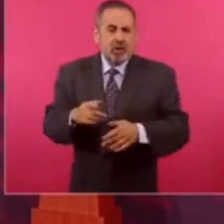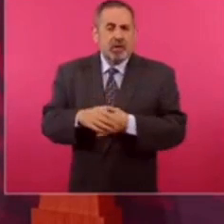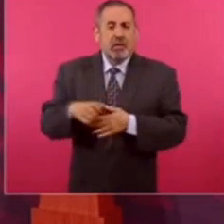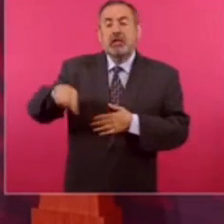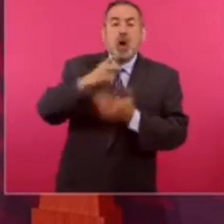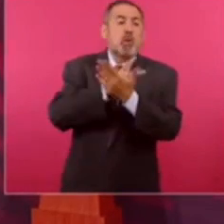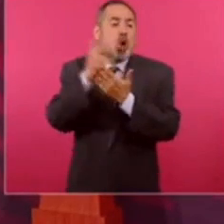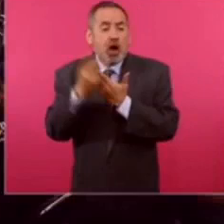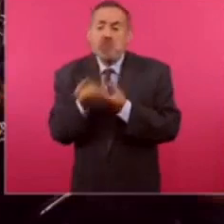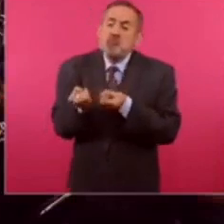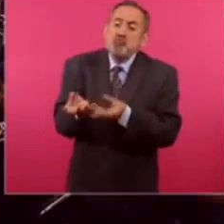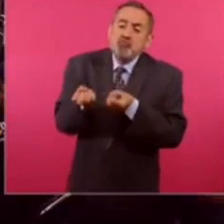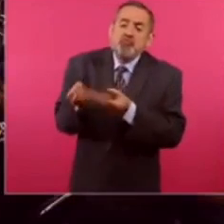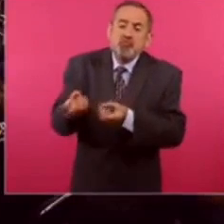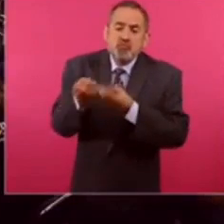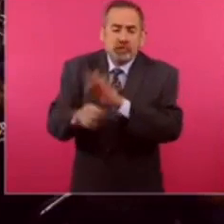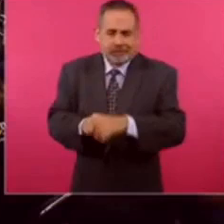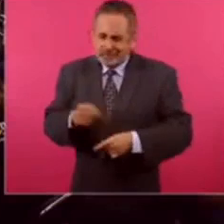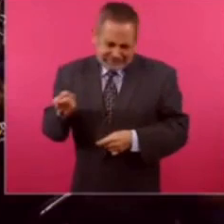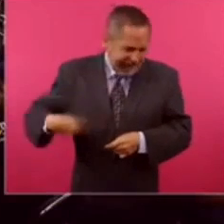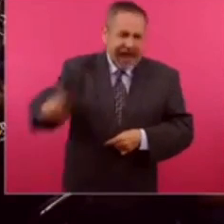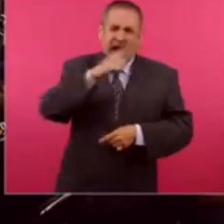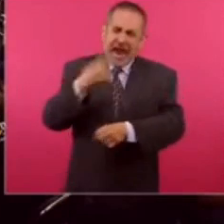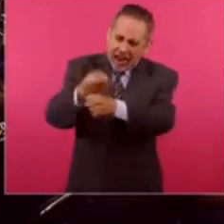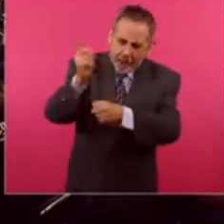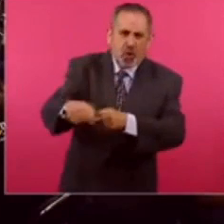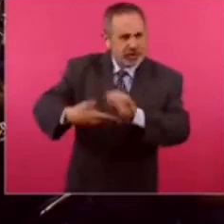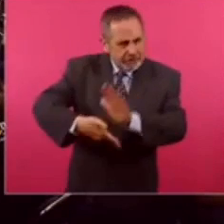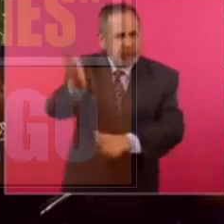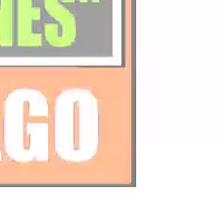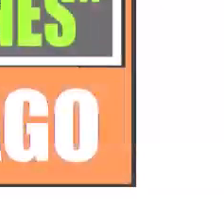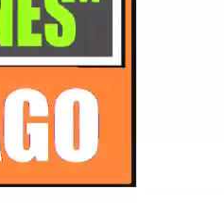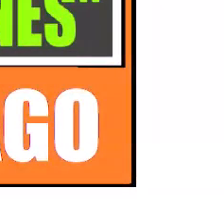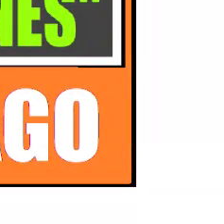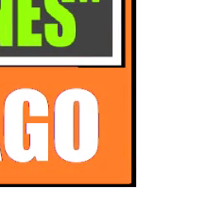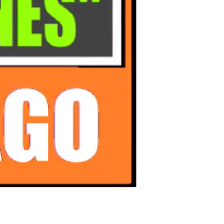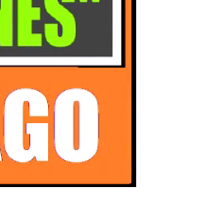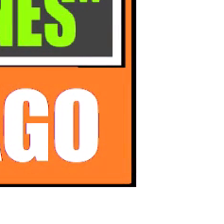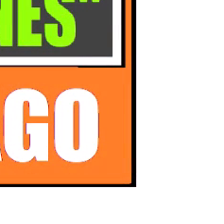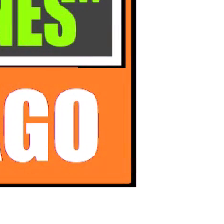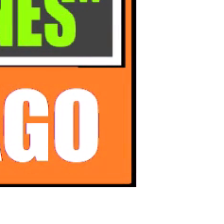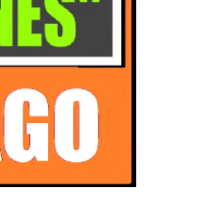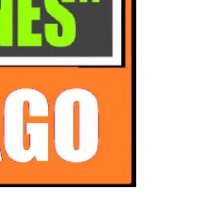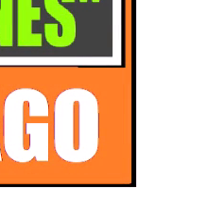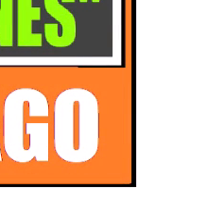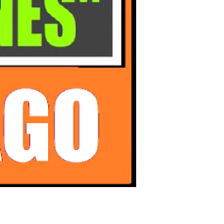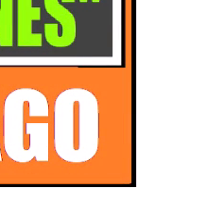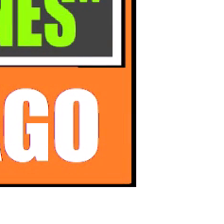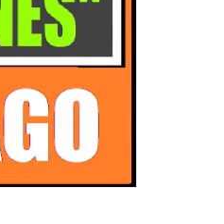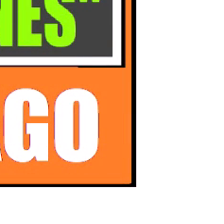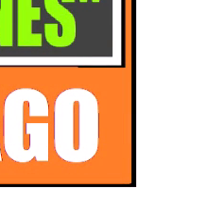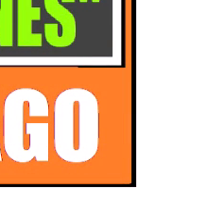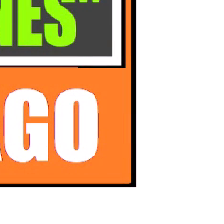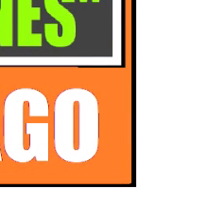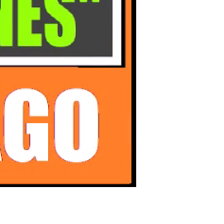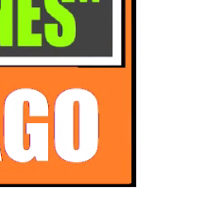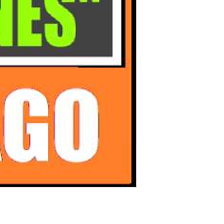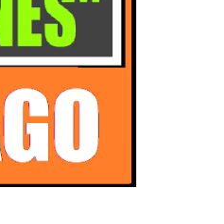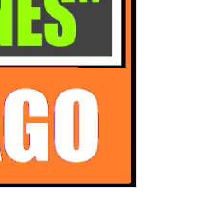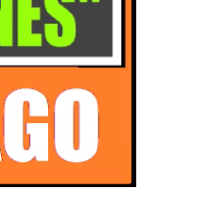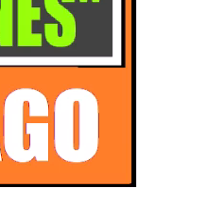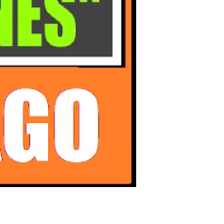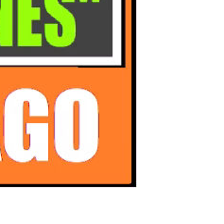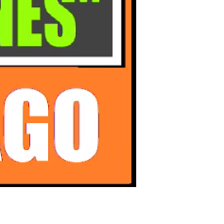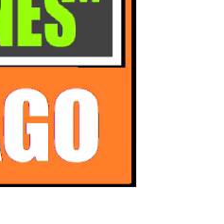esté recibiendo programas sociales a trabajar cabrones como dice Qué tal amigos Muy buenas tardes informando